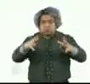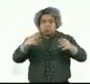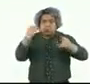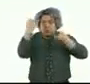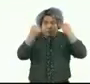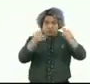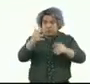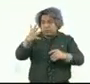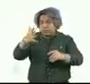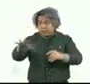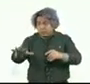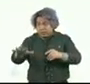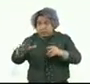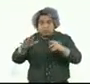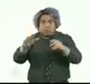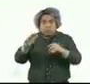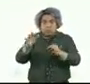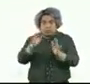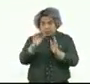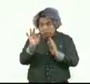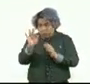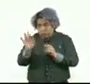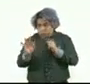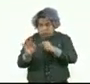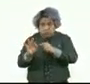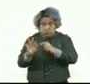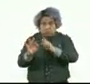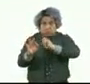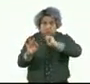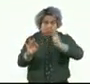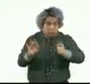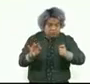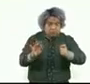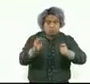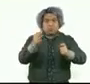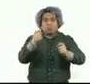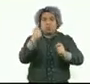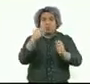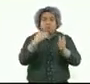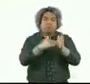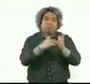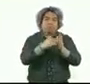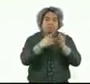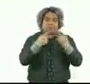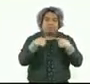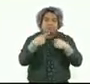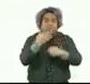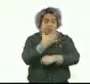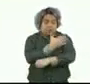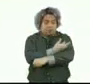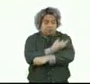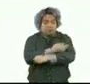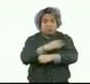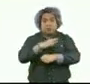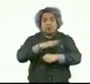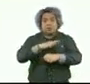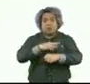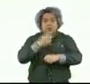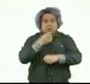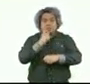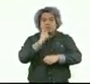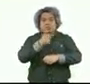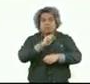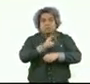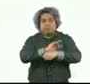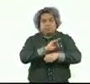Ciudad de México es prácticamente 1 millón de personas. Prácticamente 1 millón de personas que están más protegidas y hace toda la diferencia para evitar